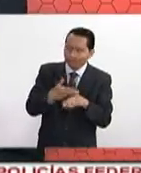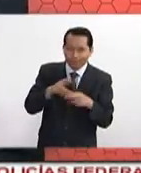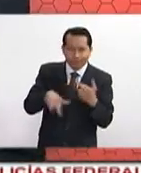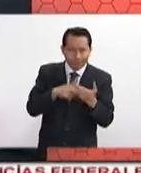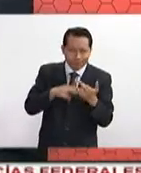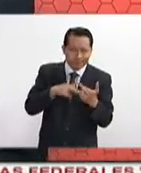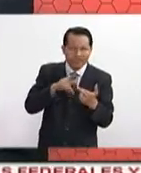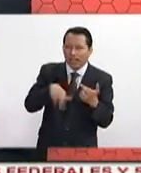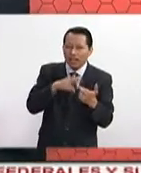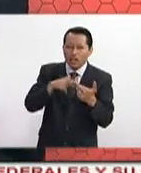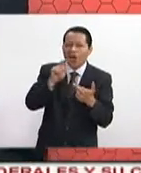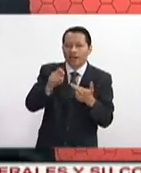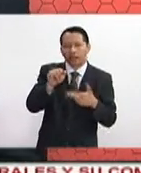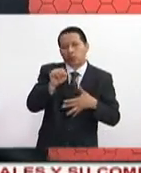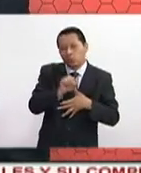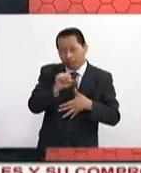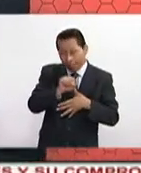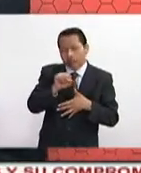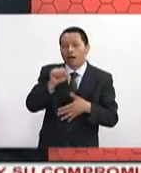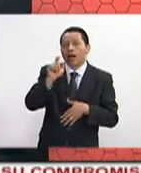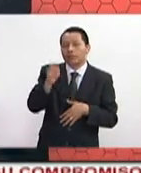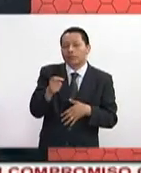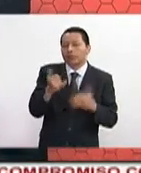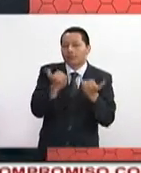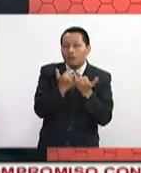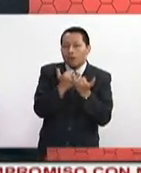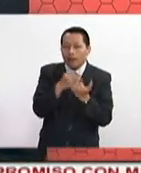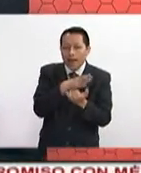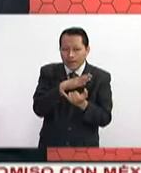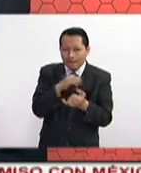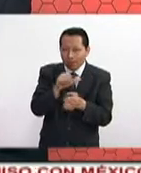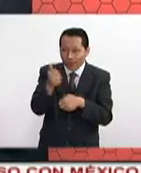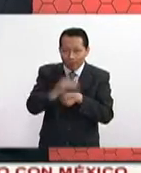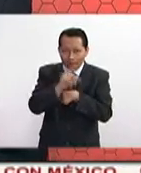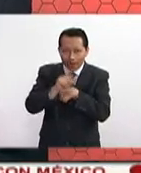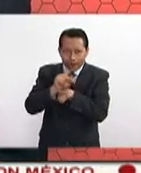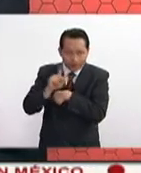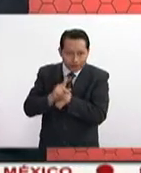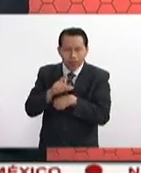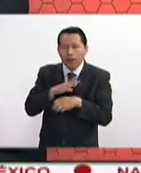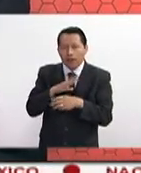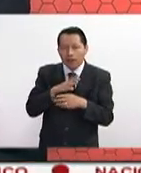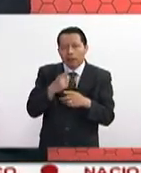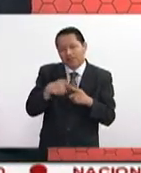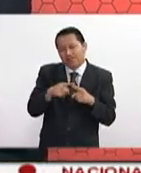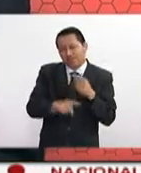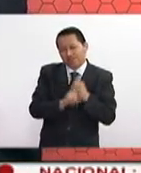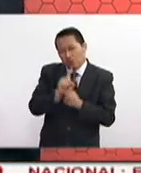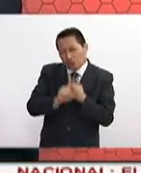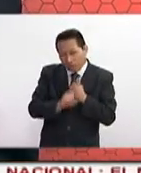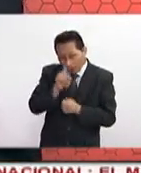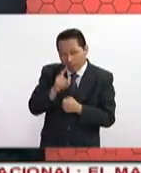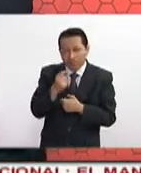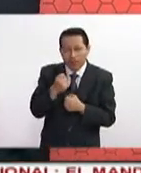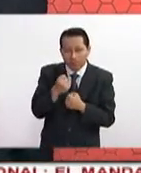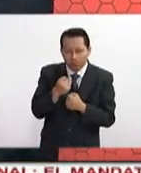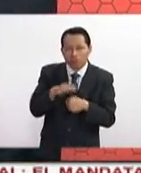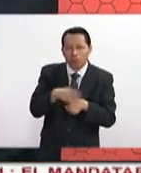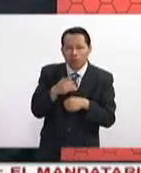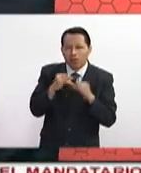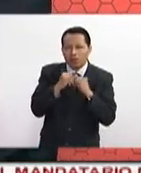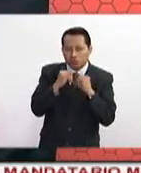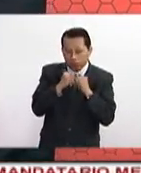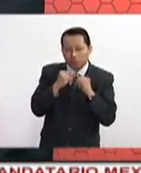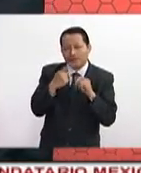región, hablo de Sudamérica, donde también pues hay otros países que están en una crisis a raíz de las